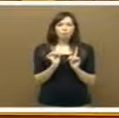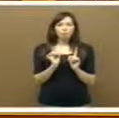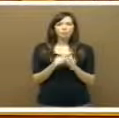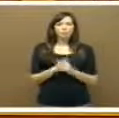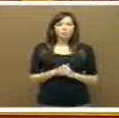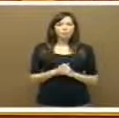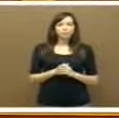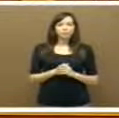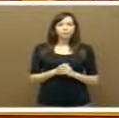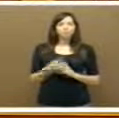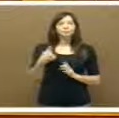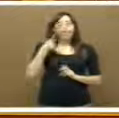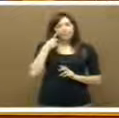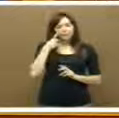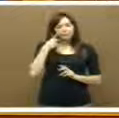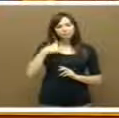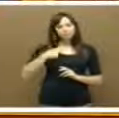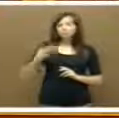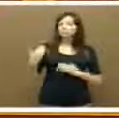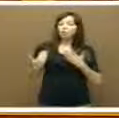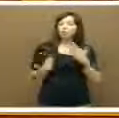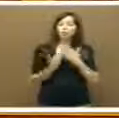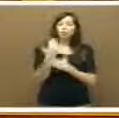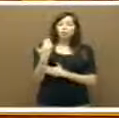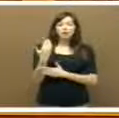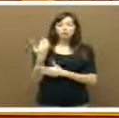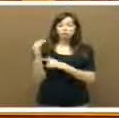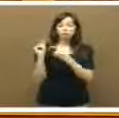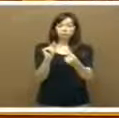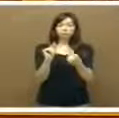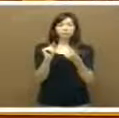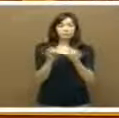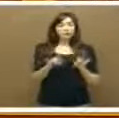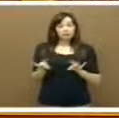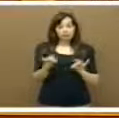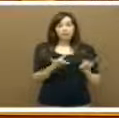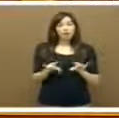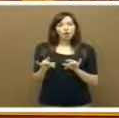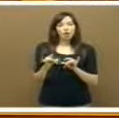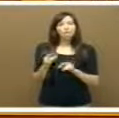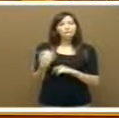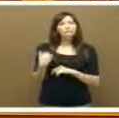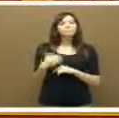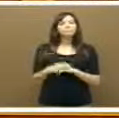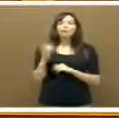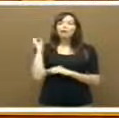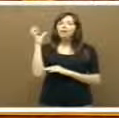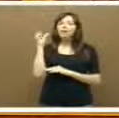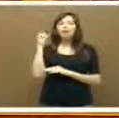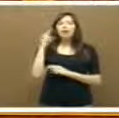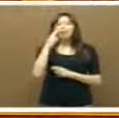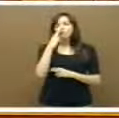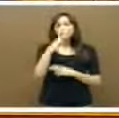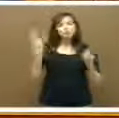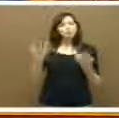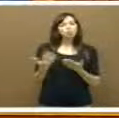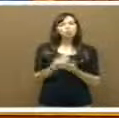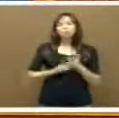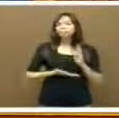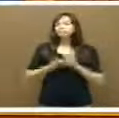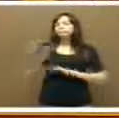a… Yo creo que el otro día, en el estado del debate de la región, quedó puesto de manifiesto y todos salimos satisfechos